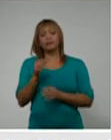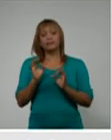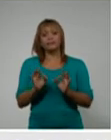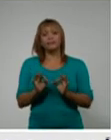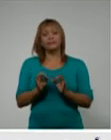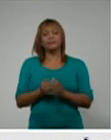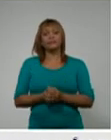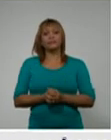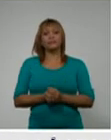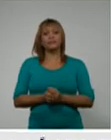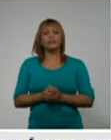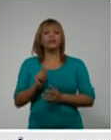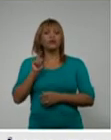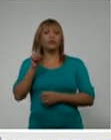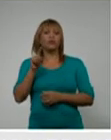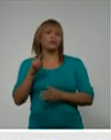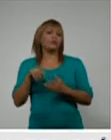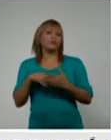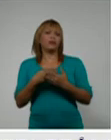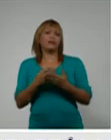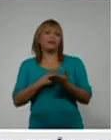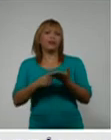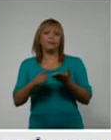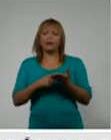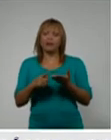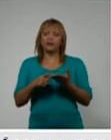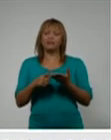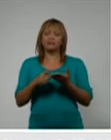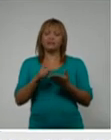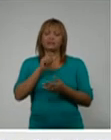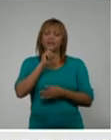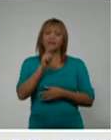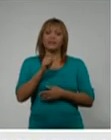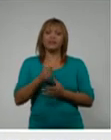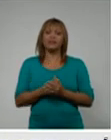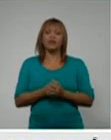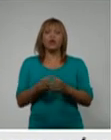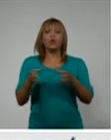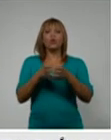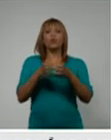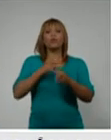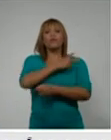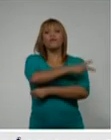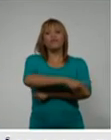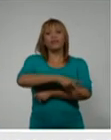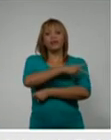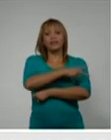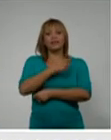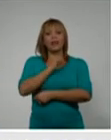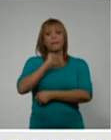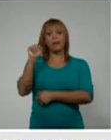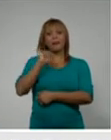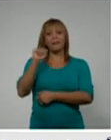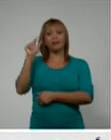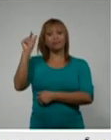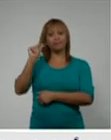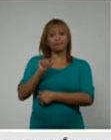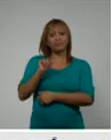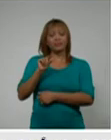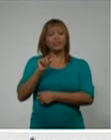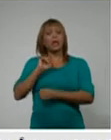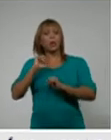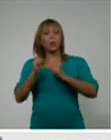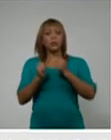digamos en los últimos días, en las últimas semanas, un grupo de países que habían logrado una disminución, un